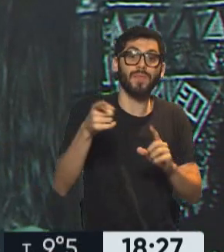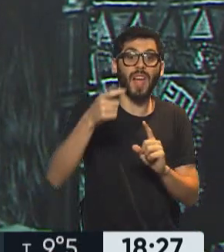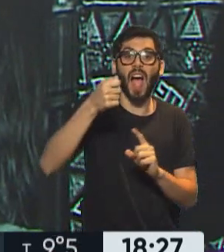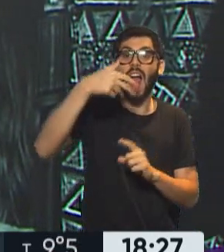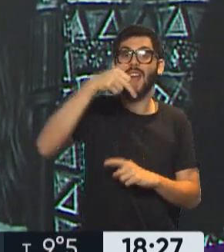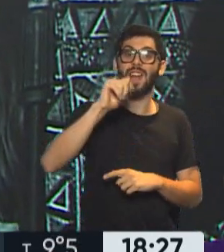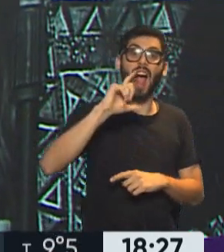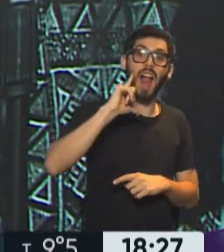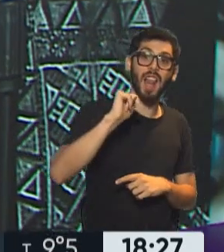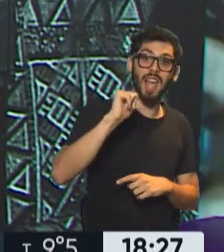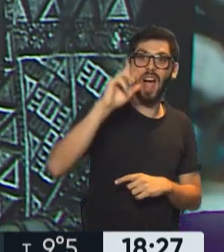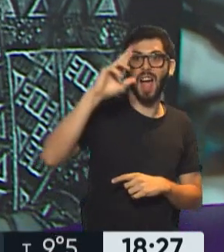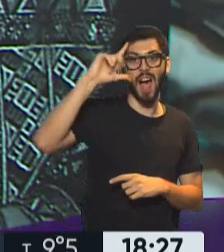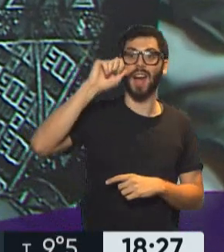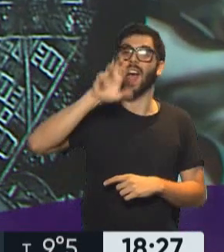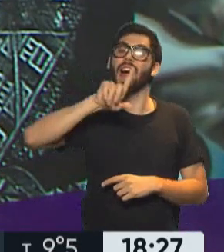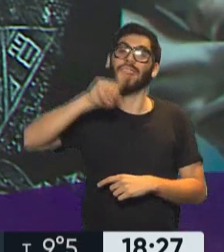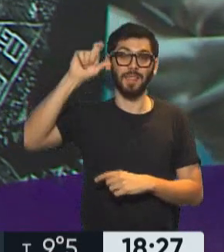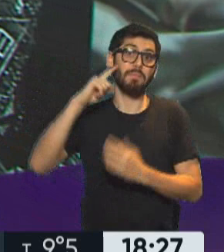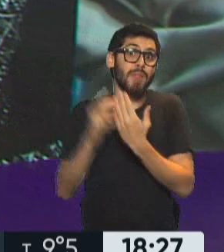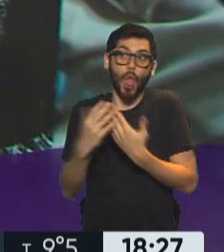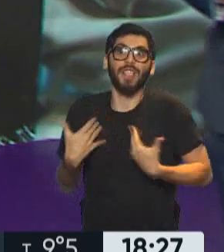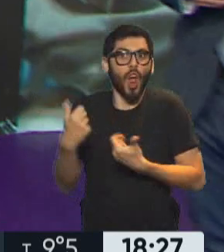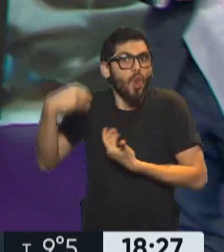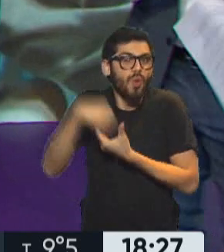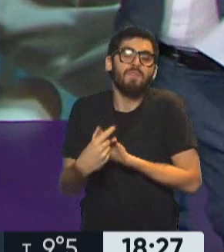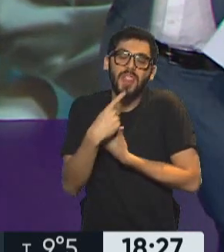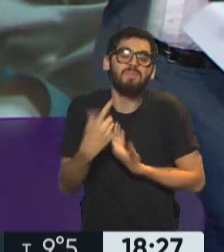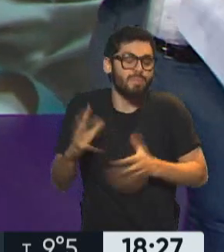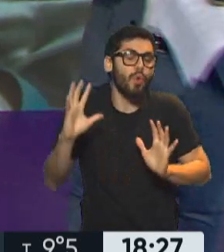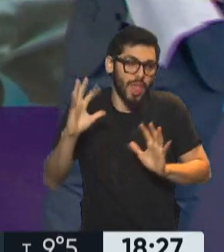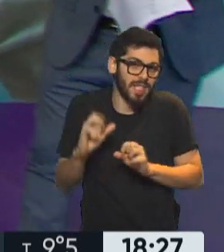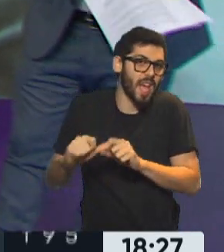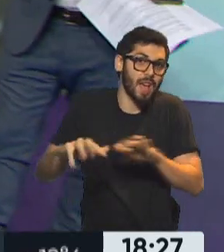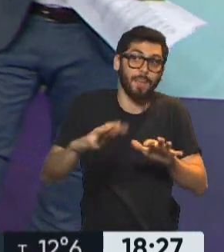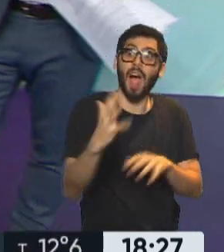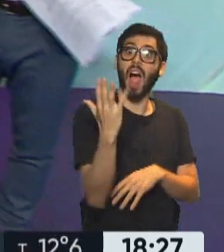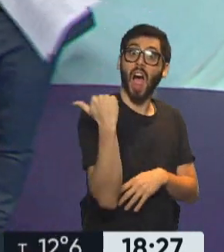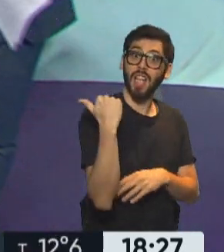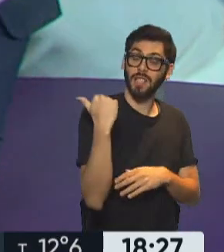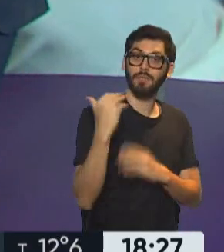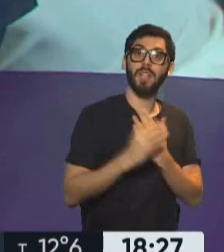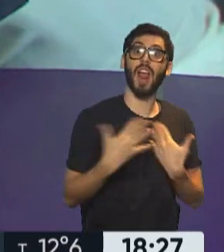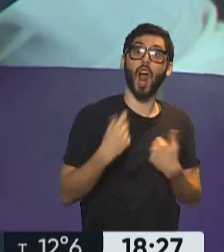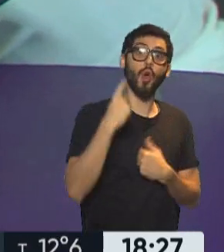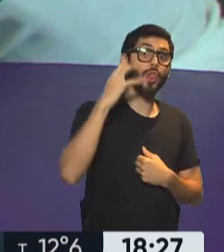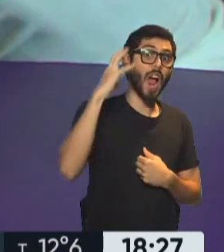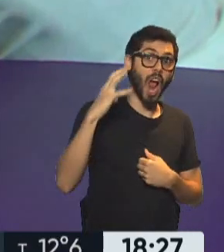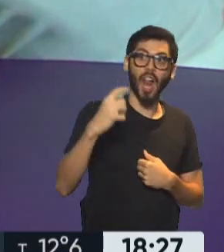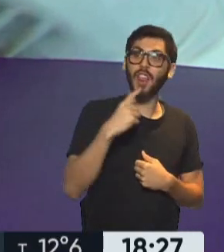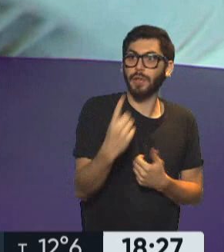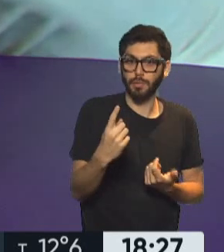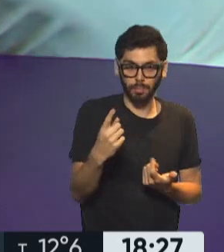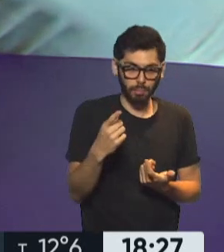del Ministerio de Salud. Ayer Carla Bisotti había dicho que hay que poner en valor que todavía con tantos países,